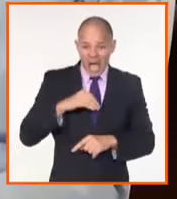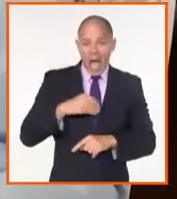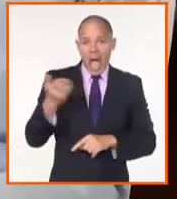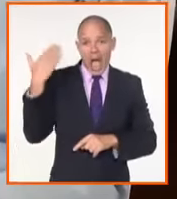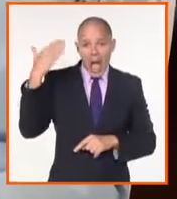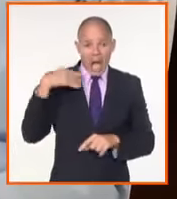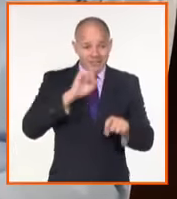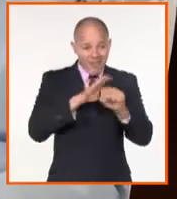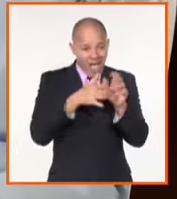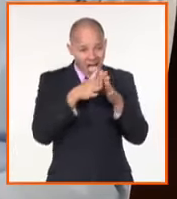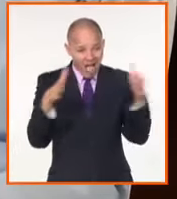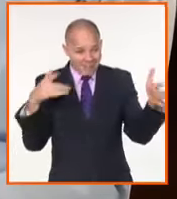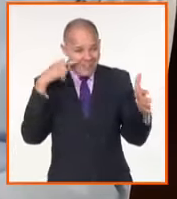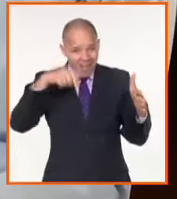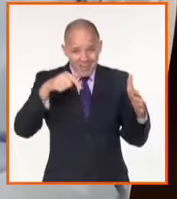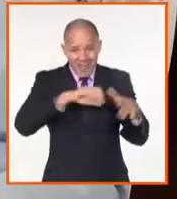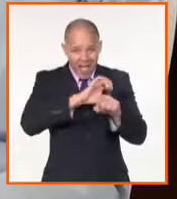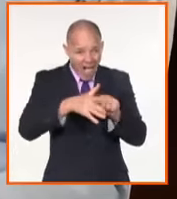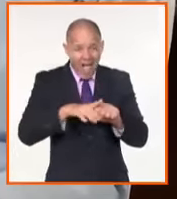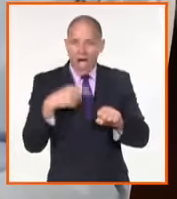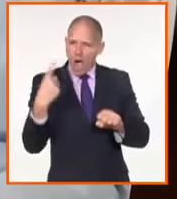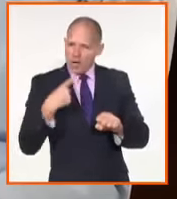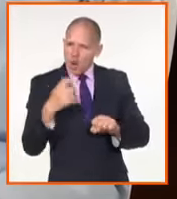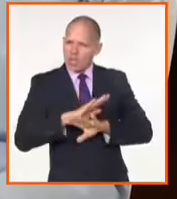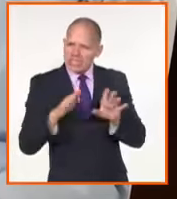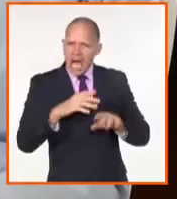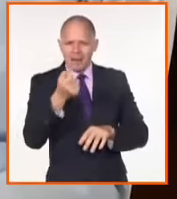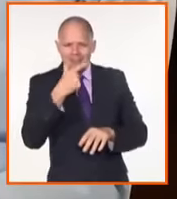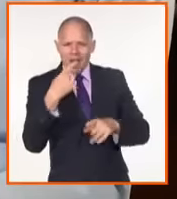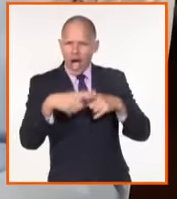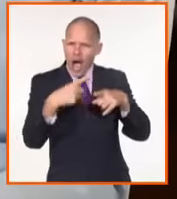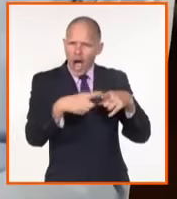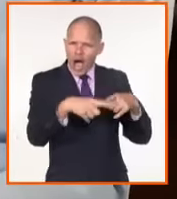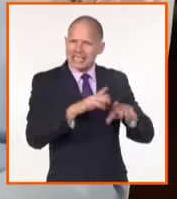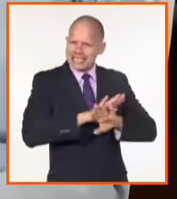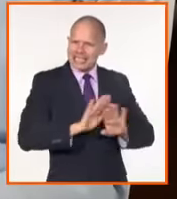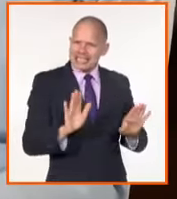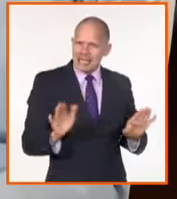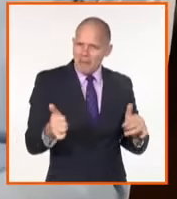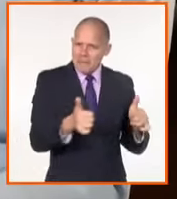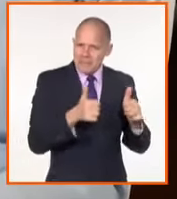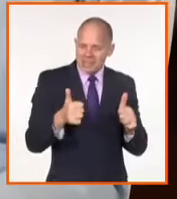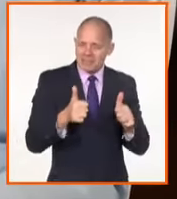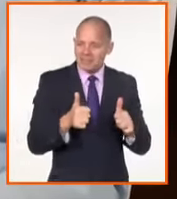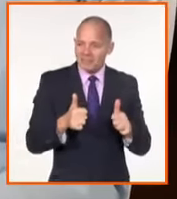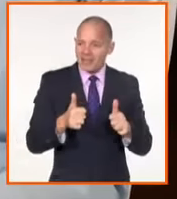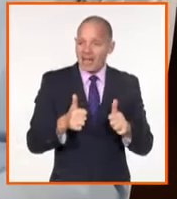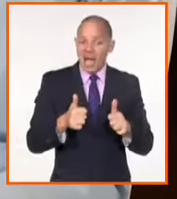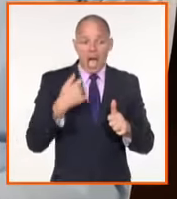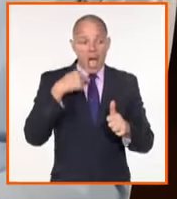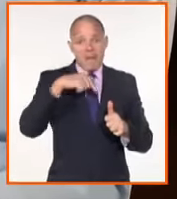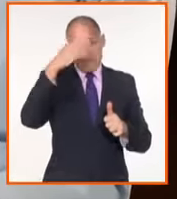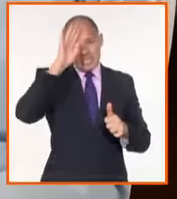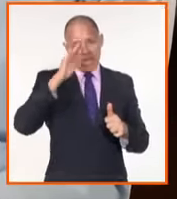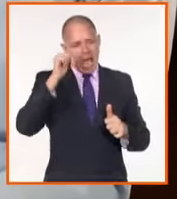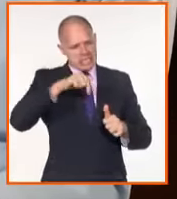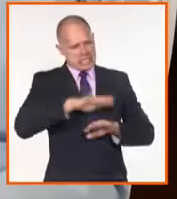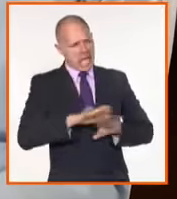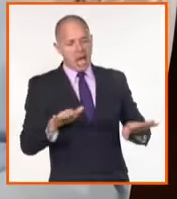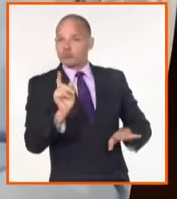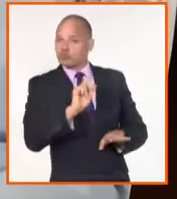principios de solidaridad humana que son irrenunciables, incluso bajo las peores circunstancias. Esa es a la Cuba